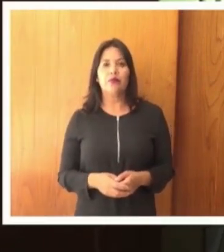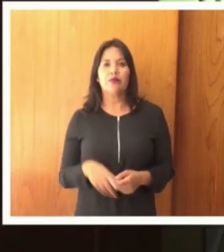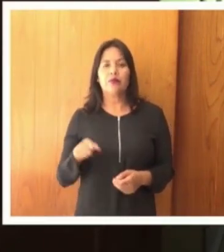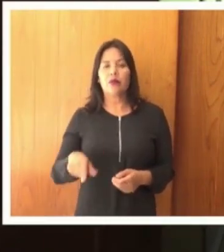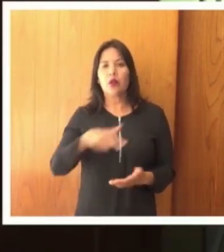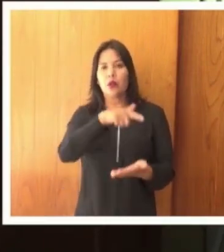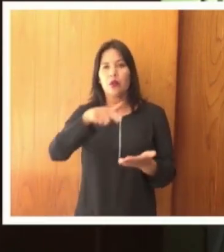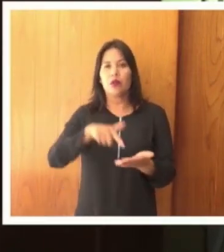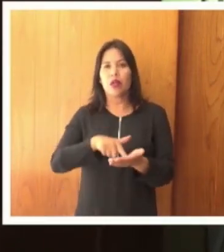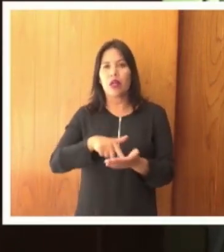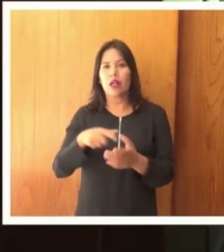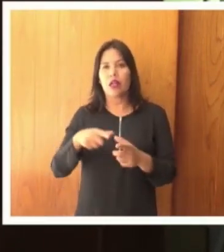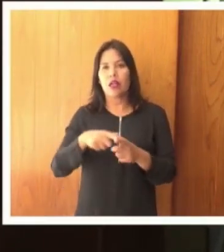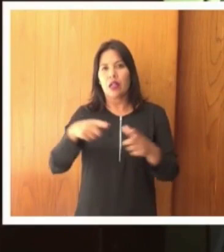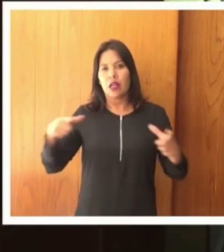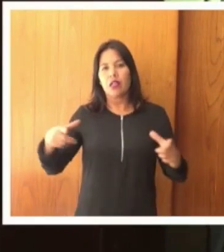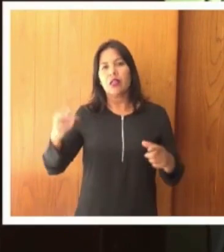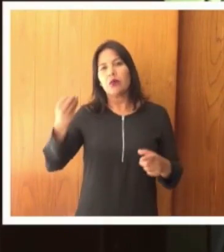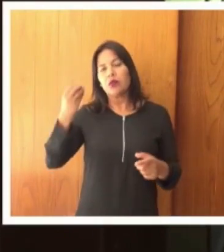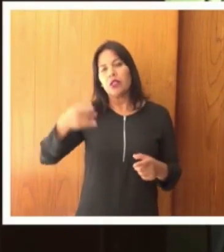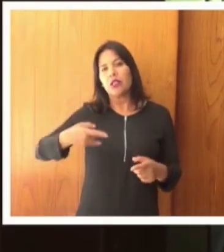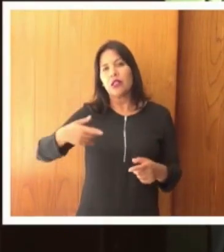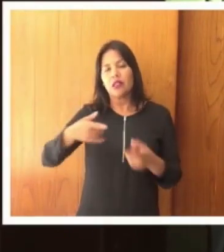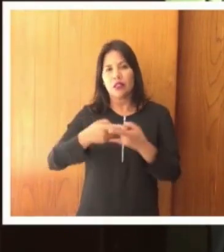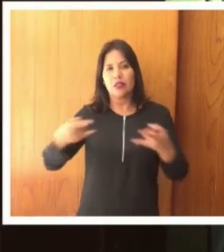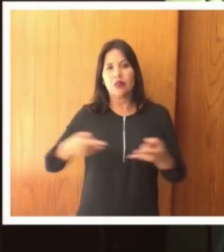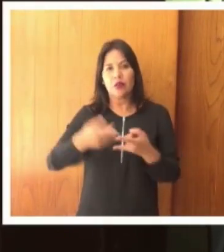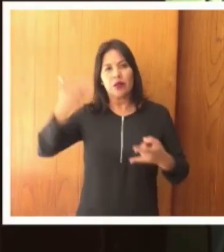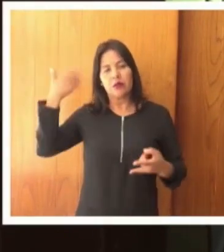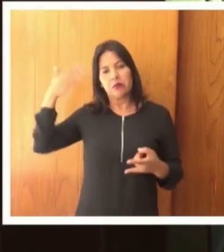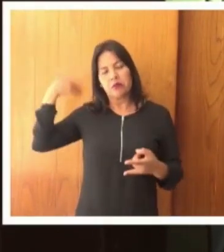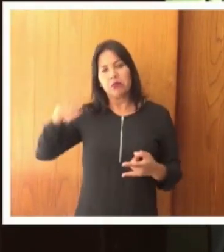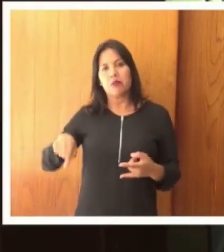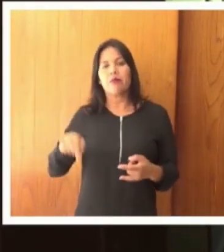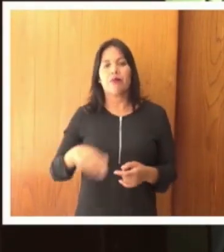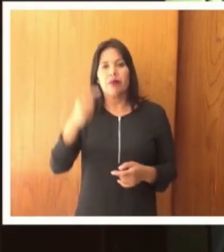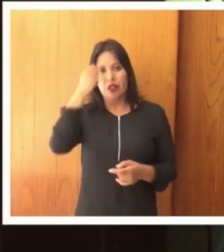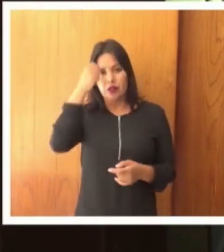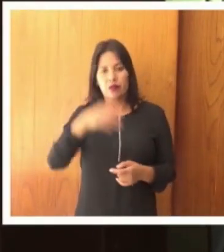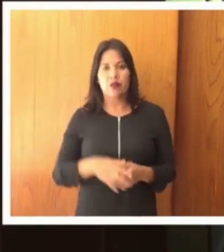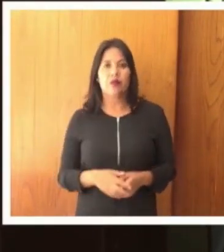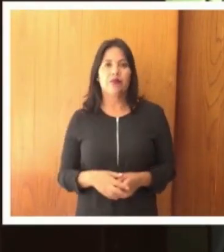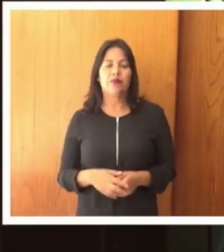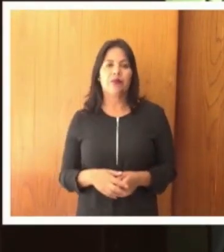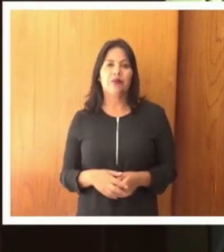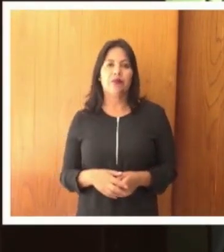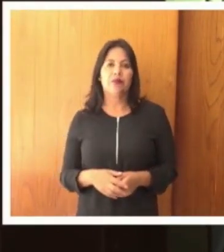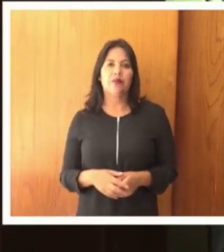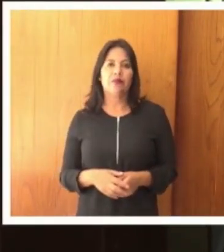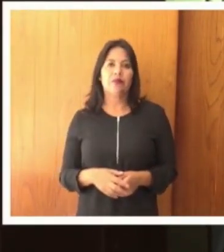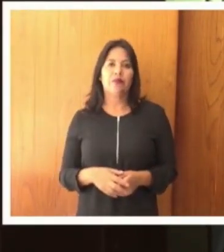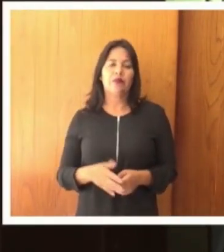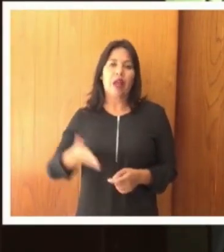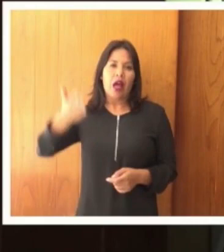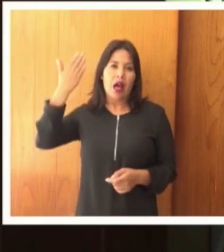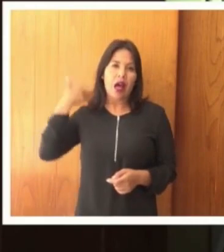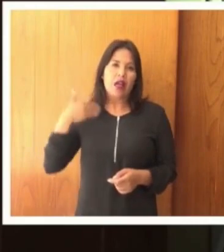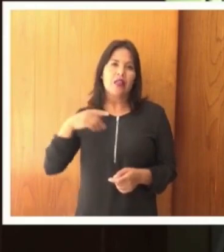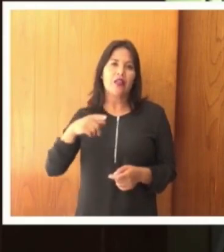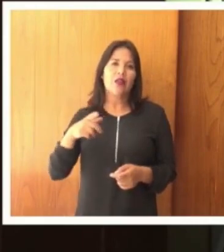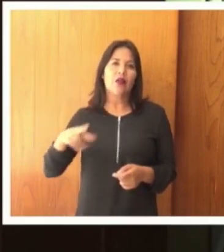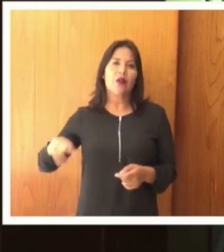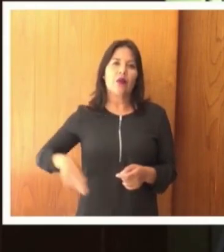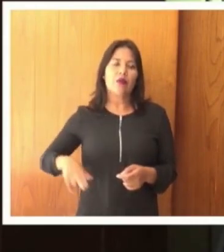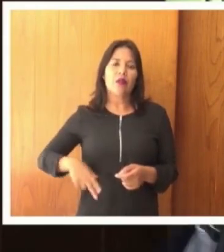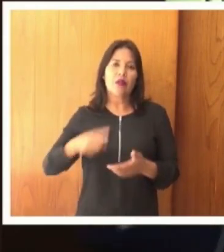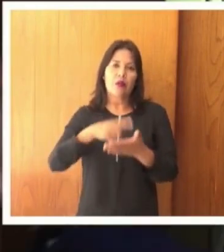municipio con gran historia y queremos seguir haciendo historia. Creo que las elecciones pasadas nos